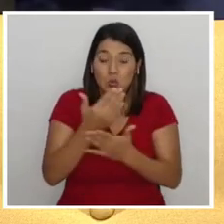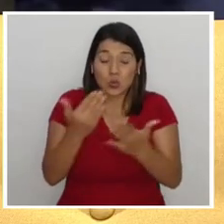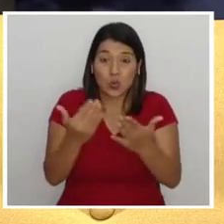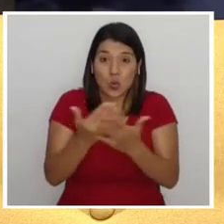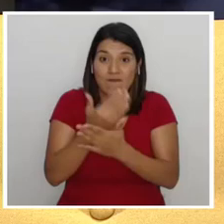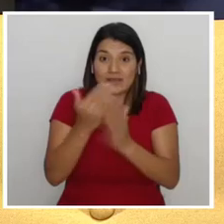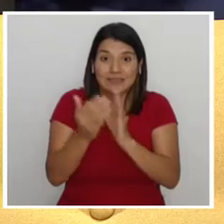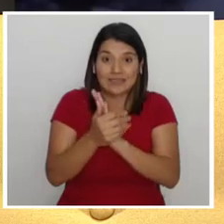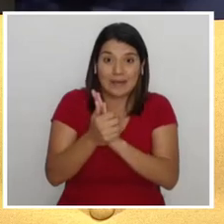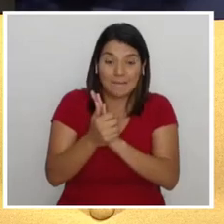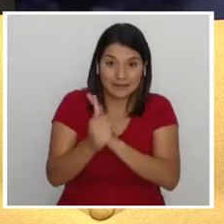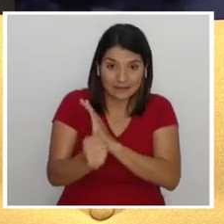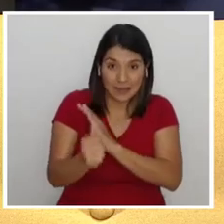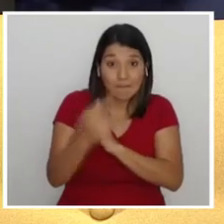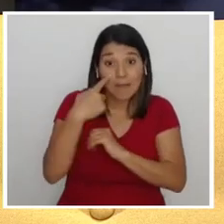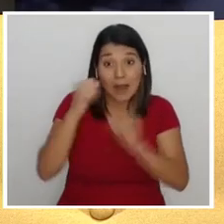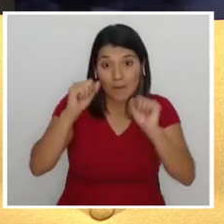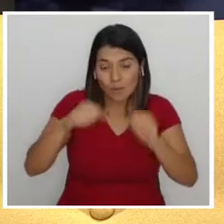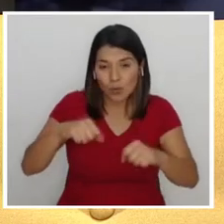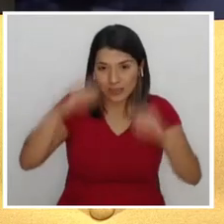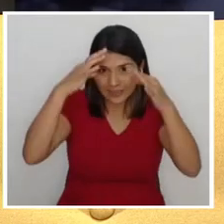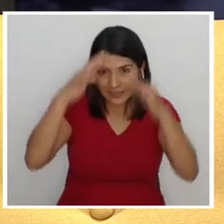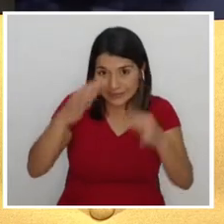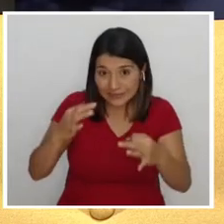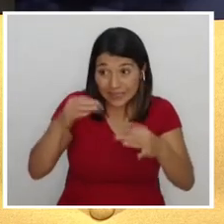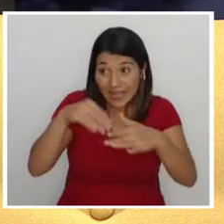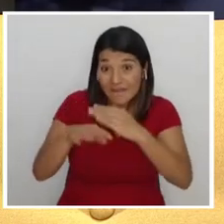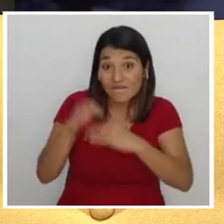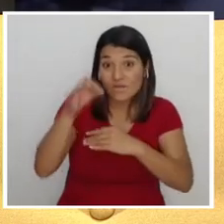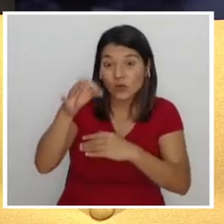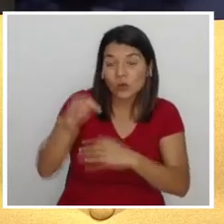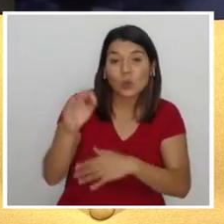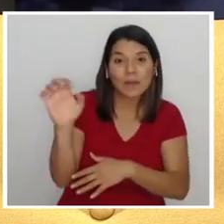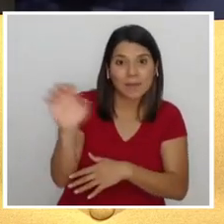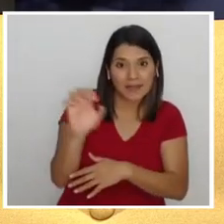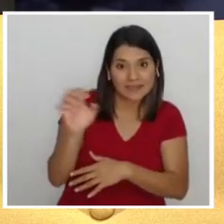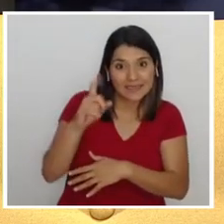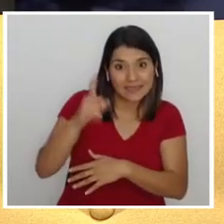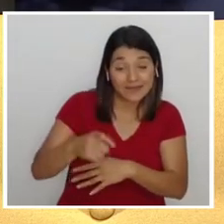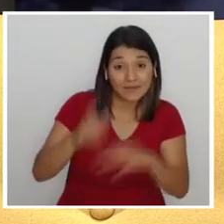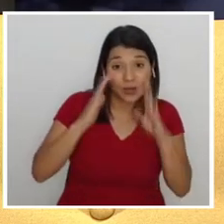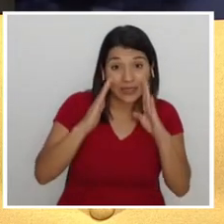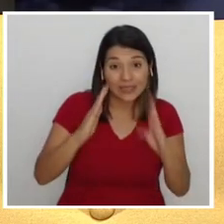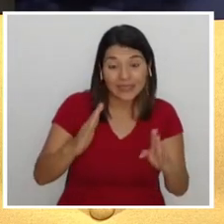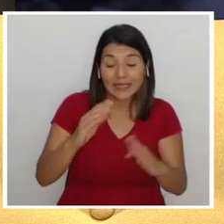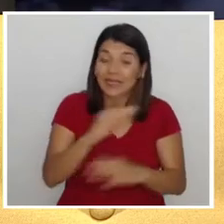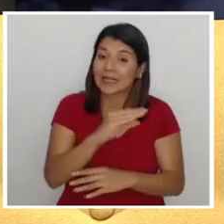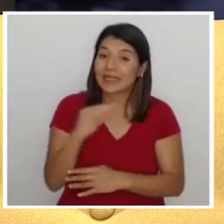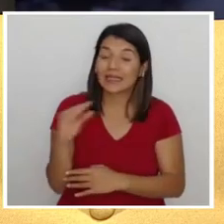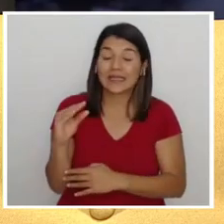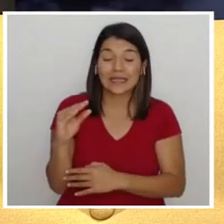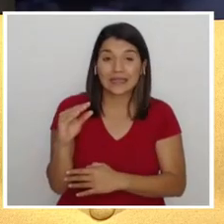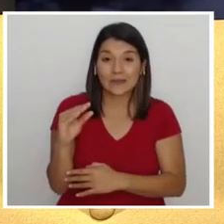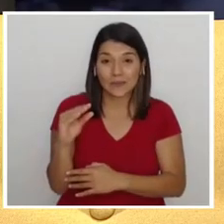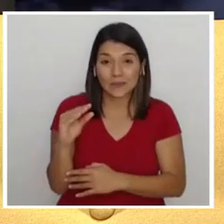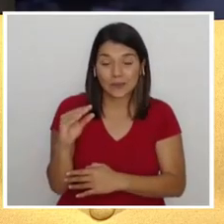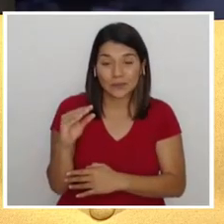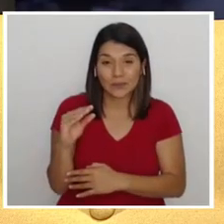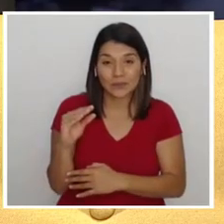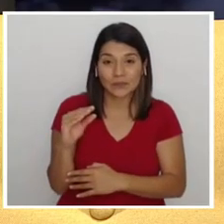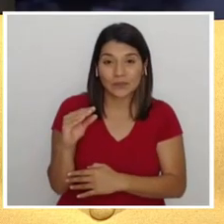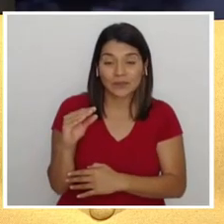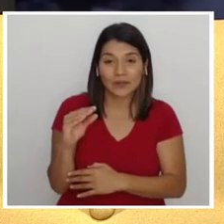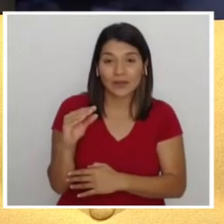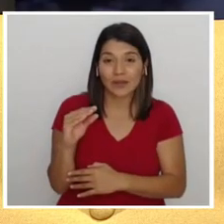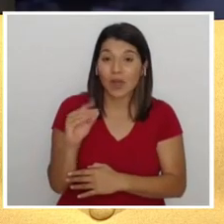capacidades para tomar decisiones en las futuras emergencias que vayamos a atender. Y definitivamente no es lo